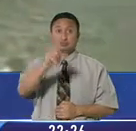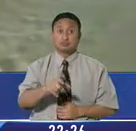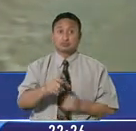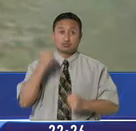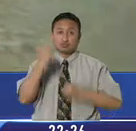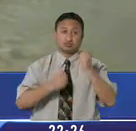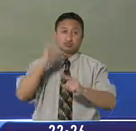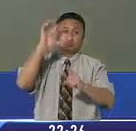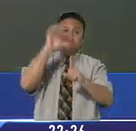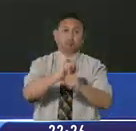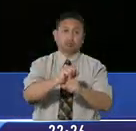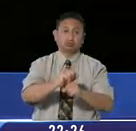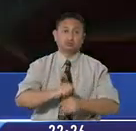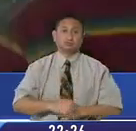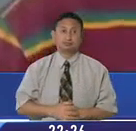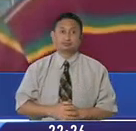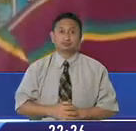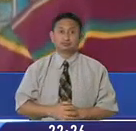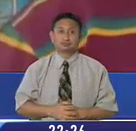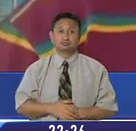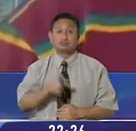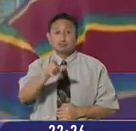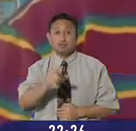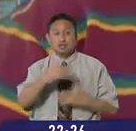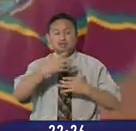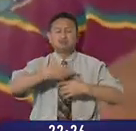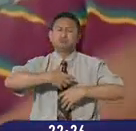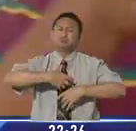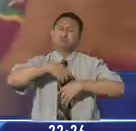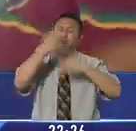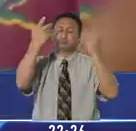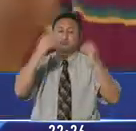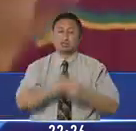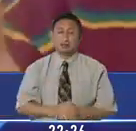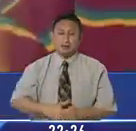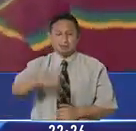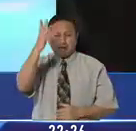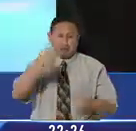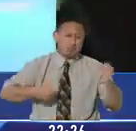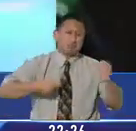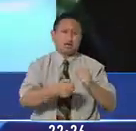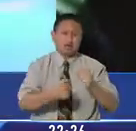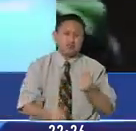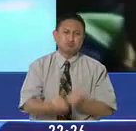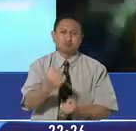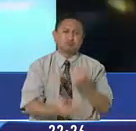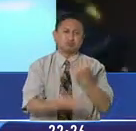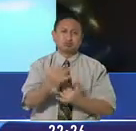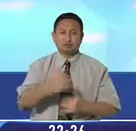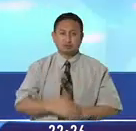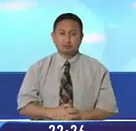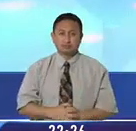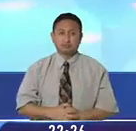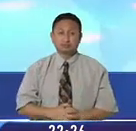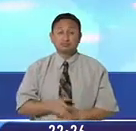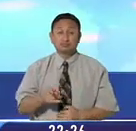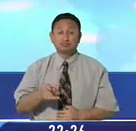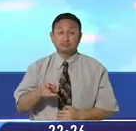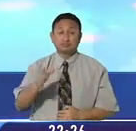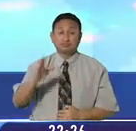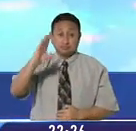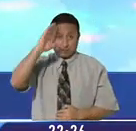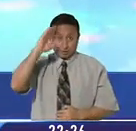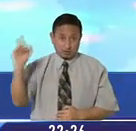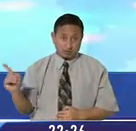al implicado. Se encendió el pueblo y la palabra del mátenlo, quémelo, pero dale caso, yo le entregué a la policía y se fue